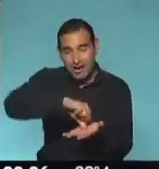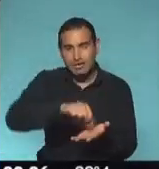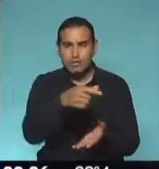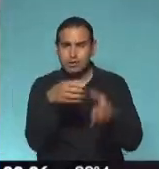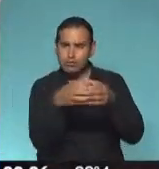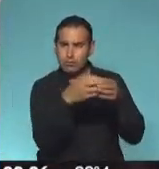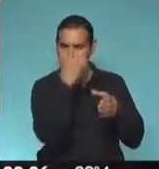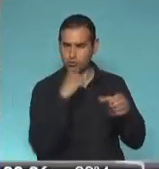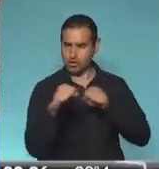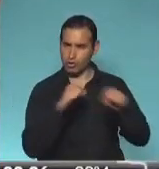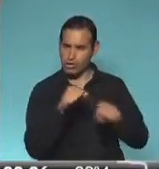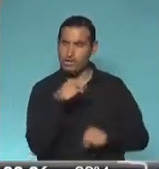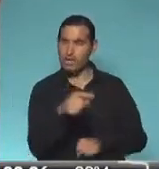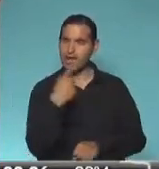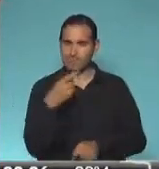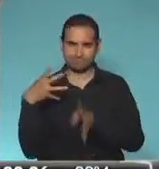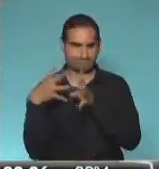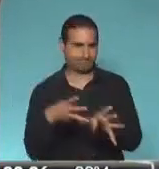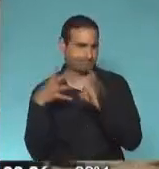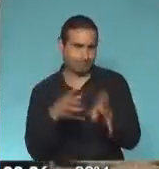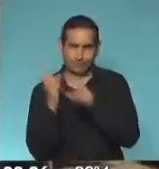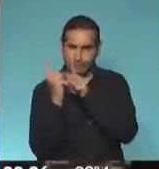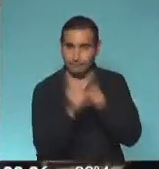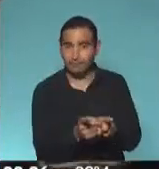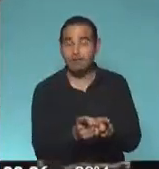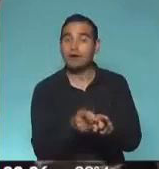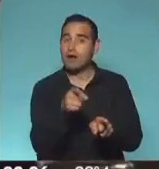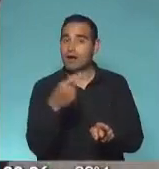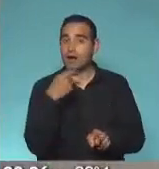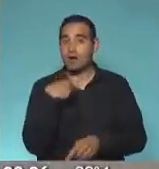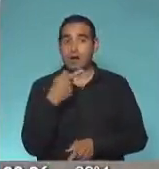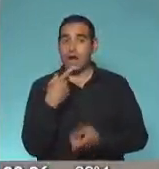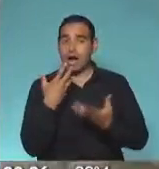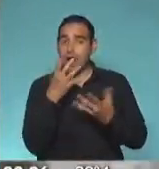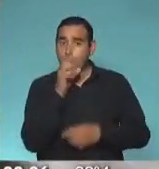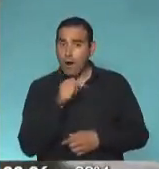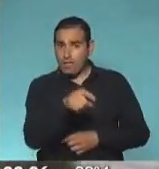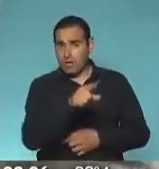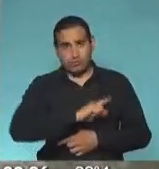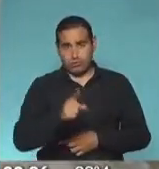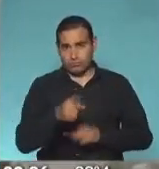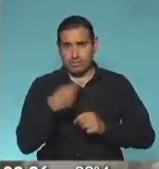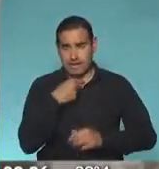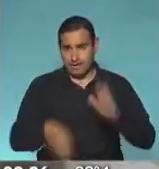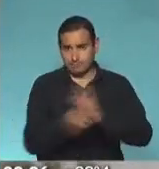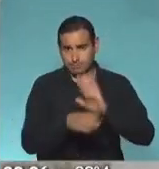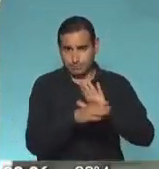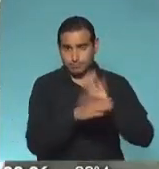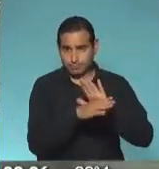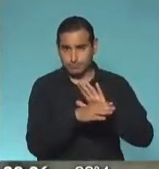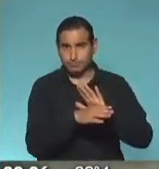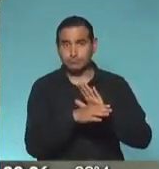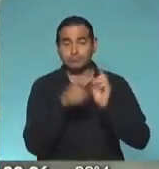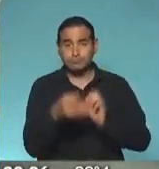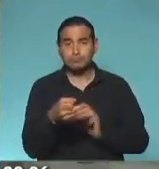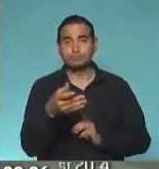organizaciones terroristas a las que combate activamente, no está dispuesta a tolerar la existencia de ese enclave. En realidad,